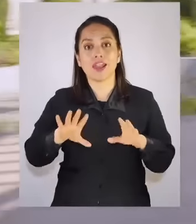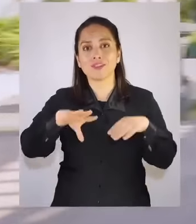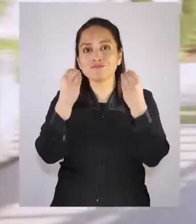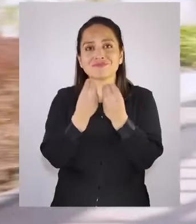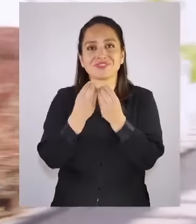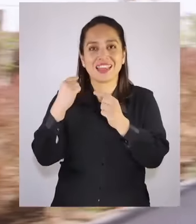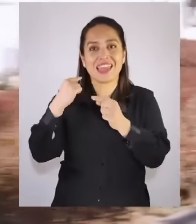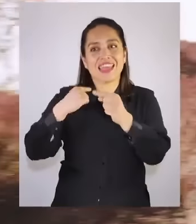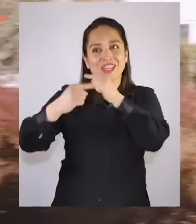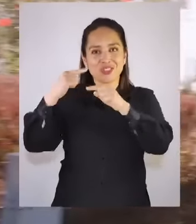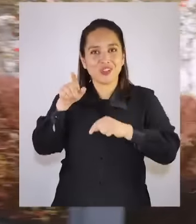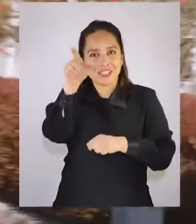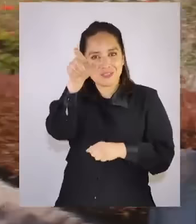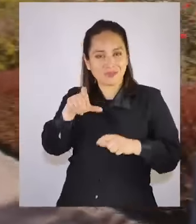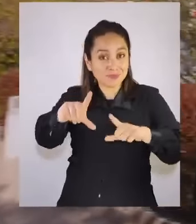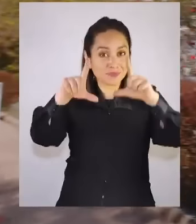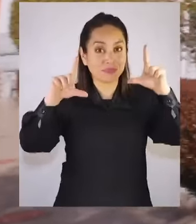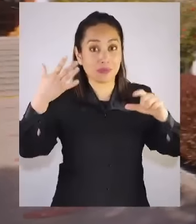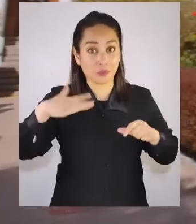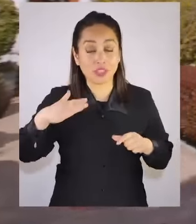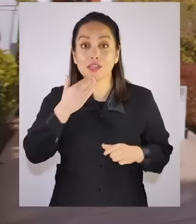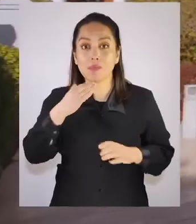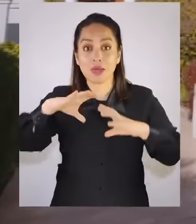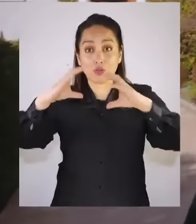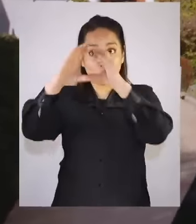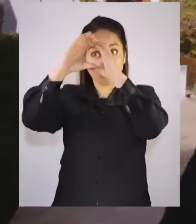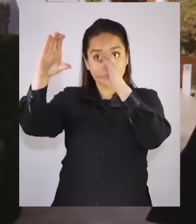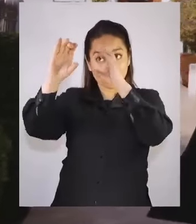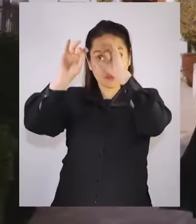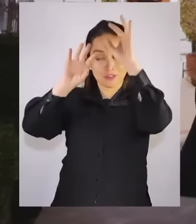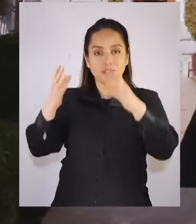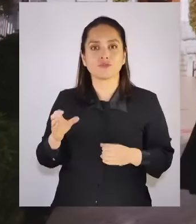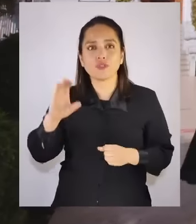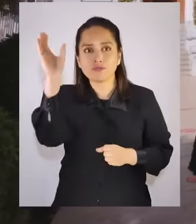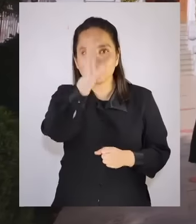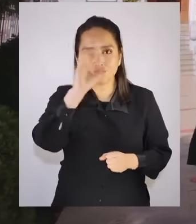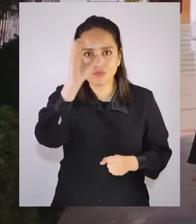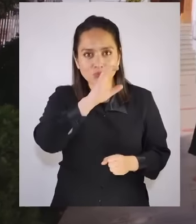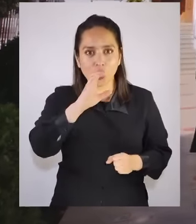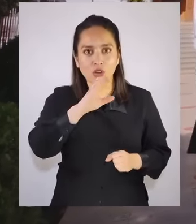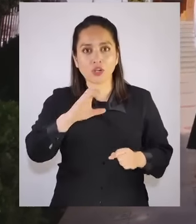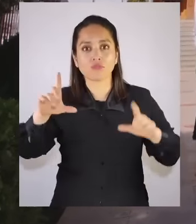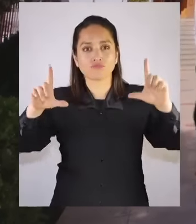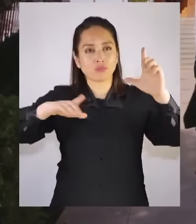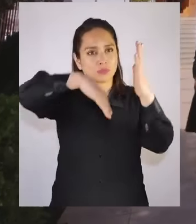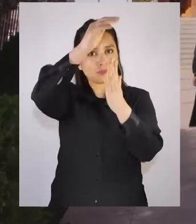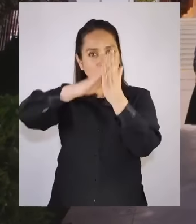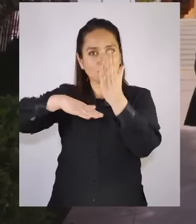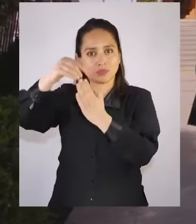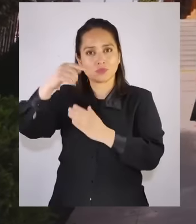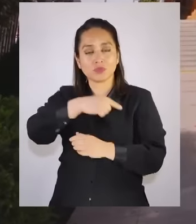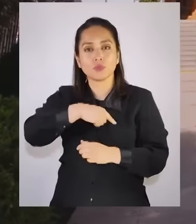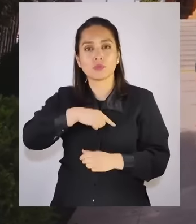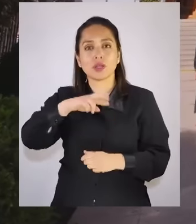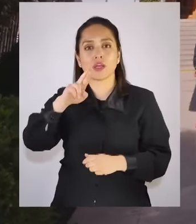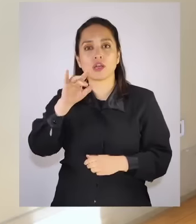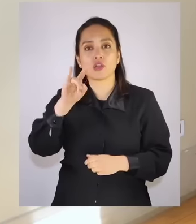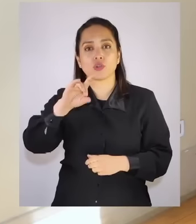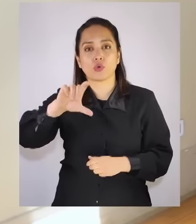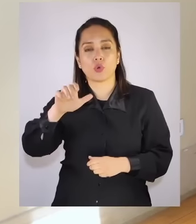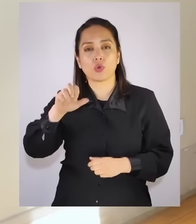historia de este enigmático personaje y su observatorio, vamos en búsqueda de una pintura emblemática del pintor Rugendas,